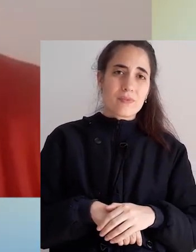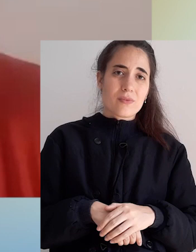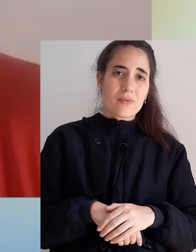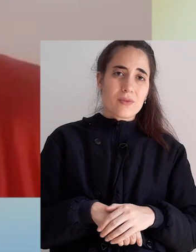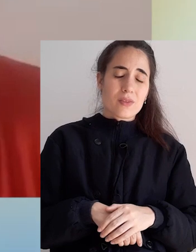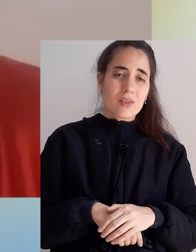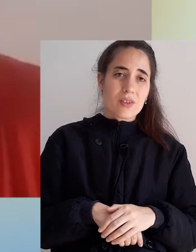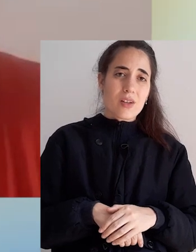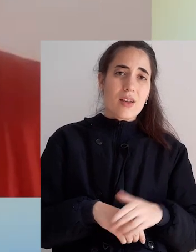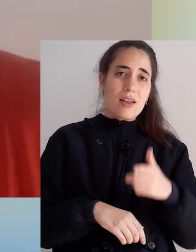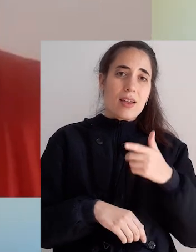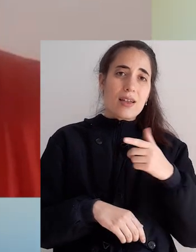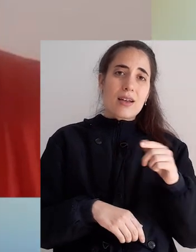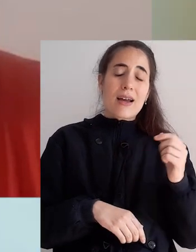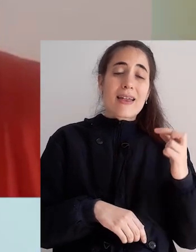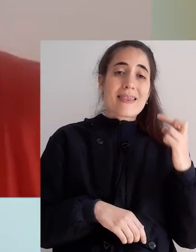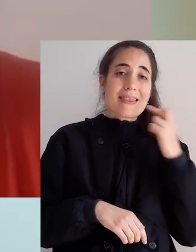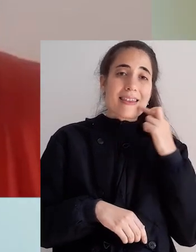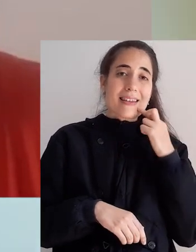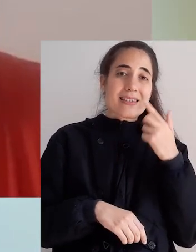JCG, discapacidad.